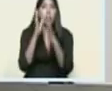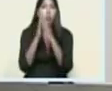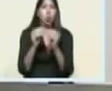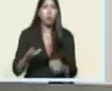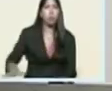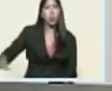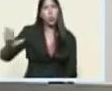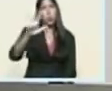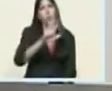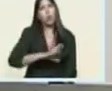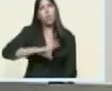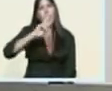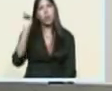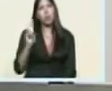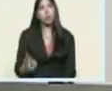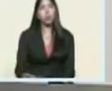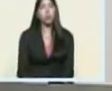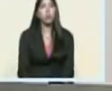el país,